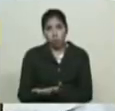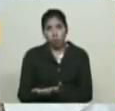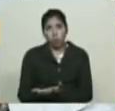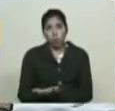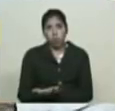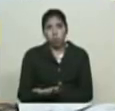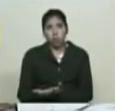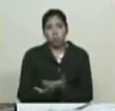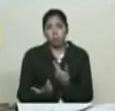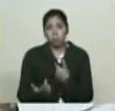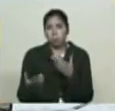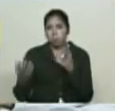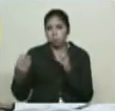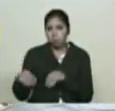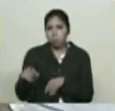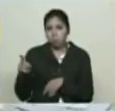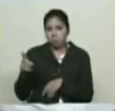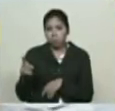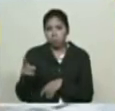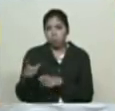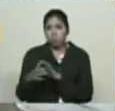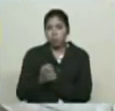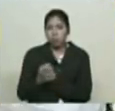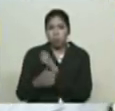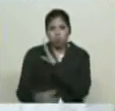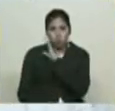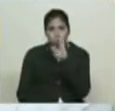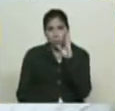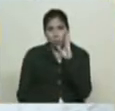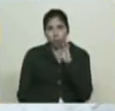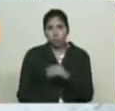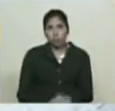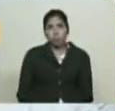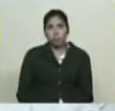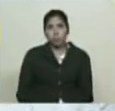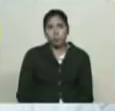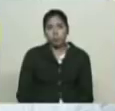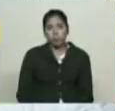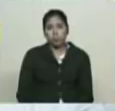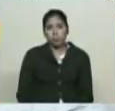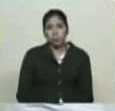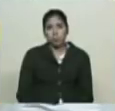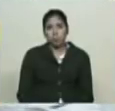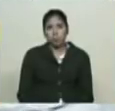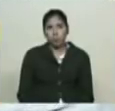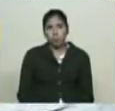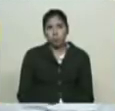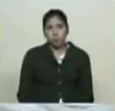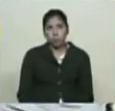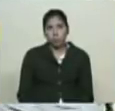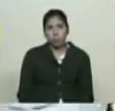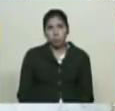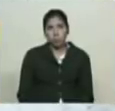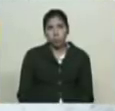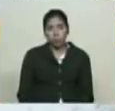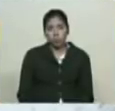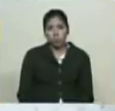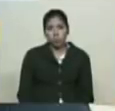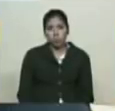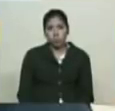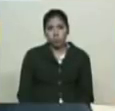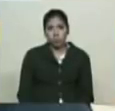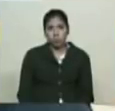estando de acuerdo con la propuesta del compañero Diosdado Cabello y de la constituyente, de ir a un adelanto de elecciones